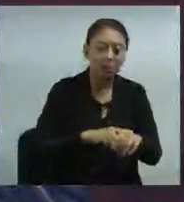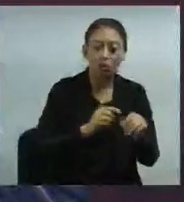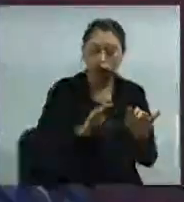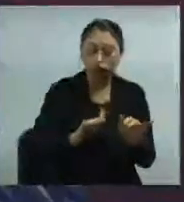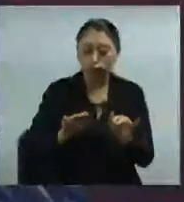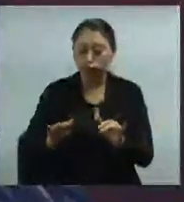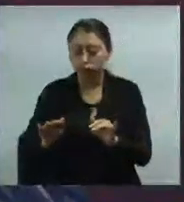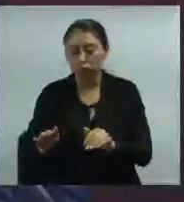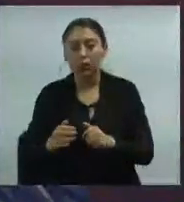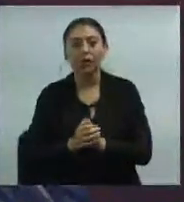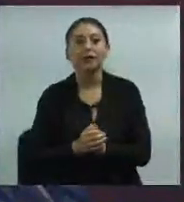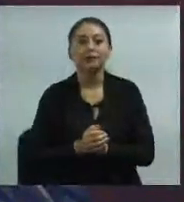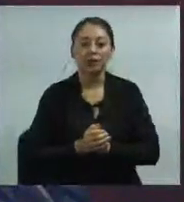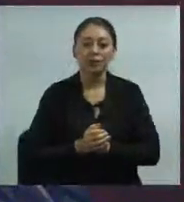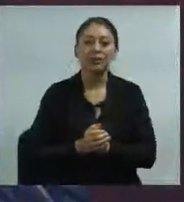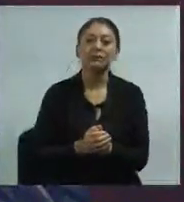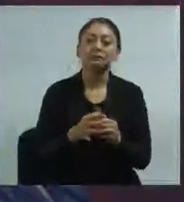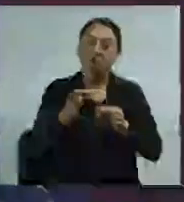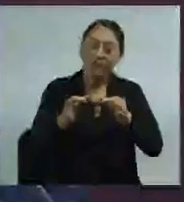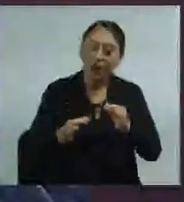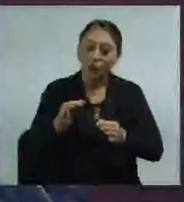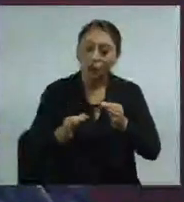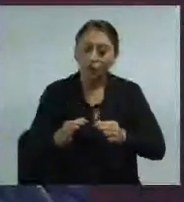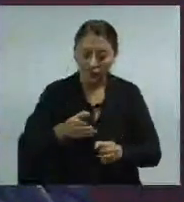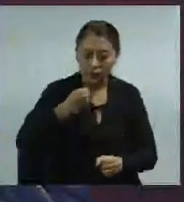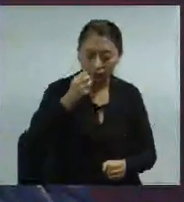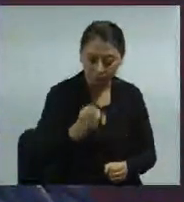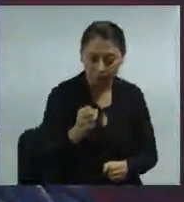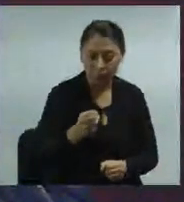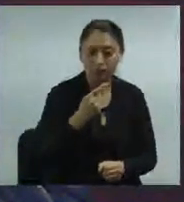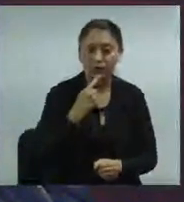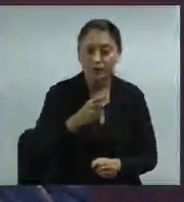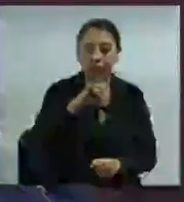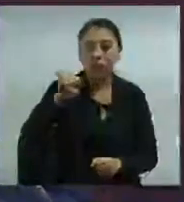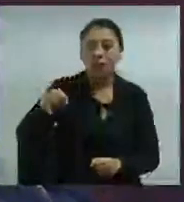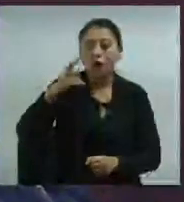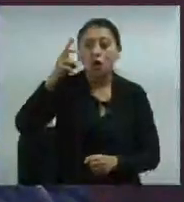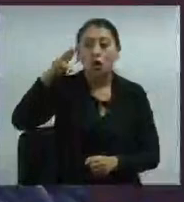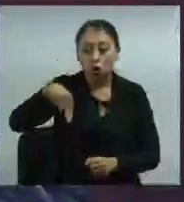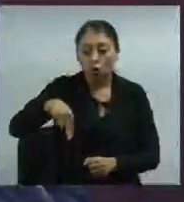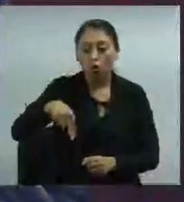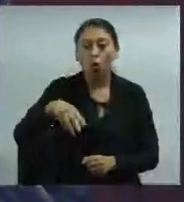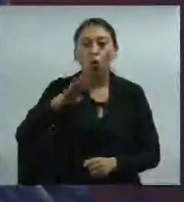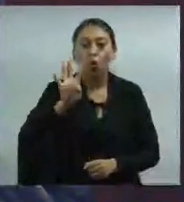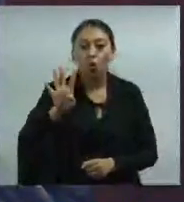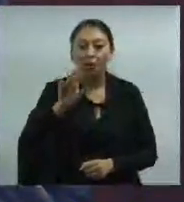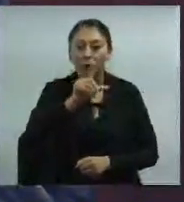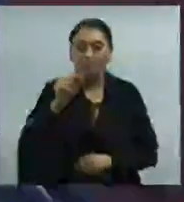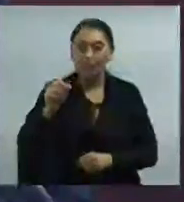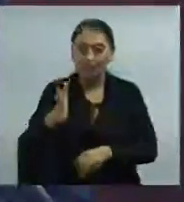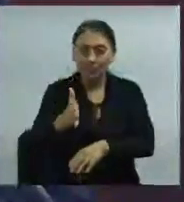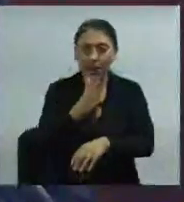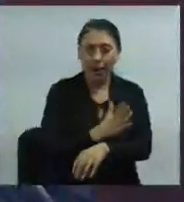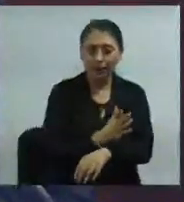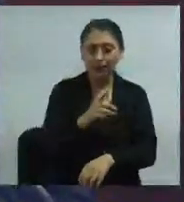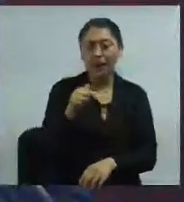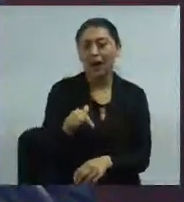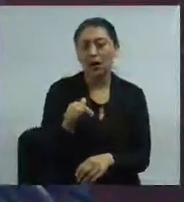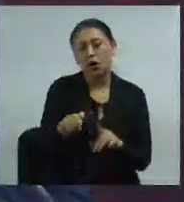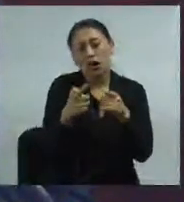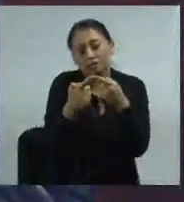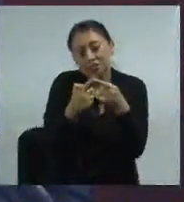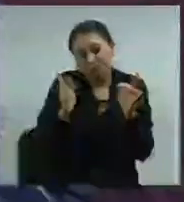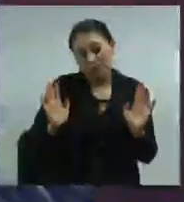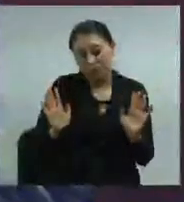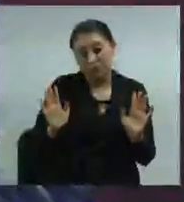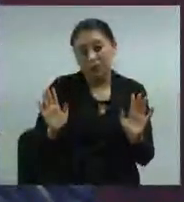y la Corte de Constitucionalidad en ese momento nos obligó a convocar hasta el mes de junio, es decir, 4 meses antes. Ahora hay una corte distinta,